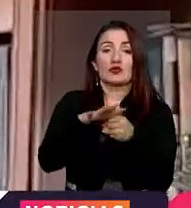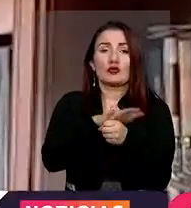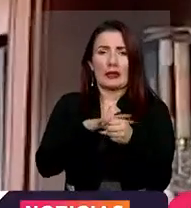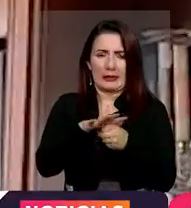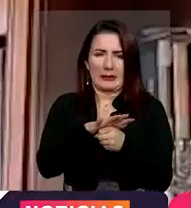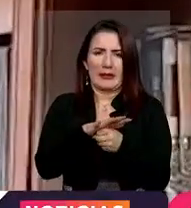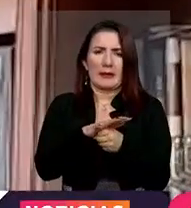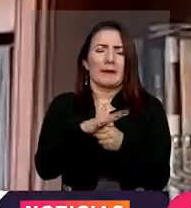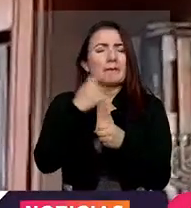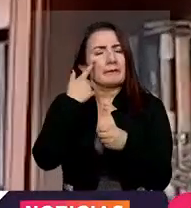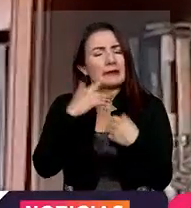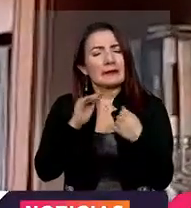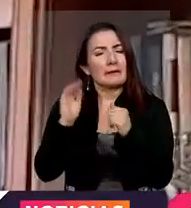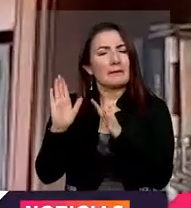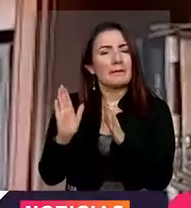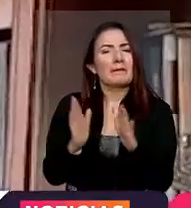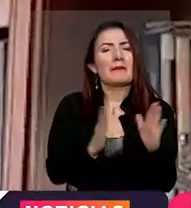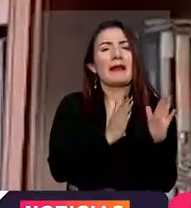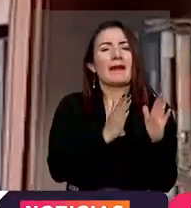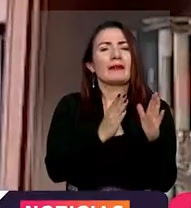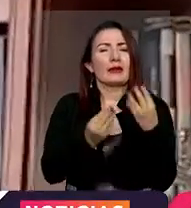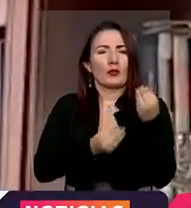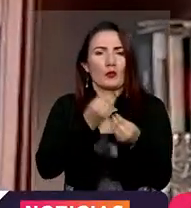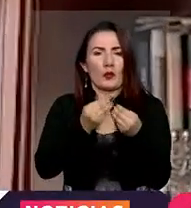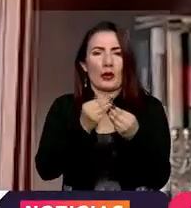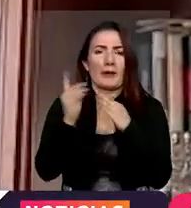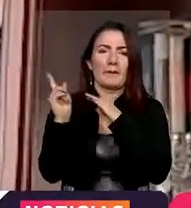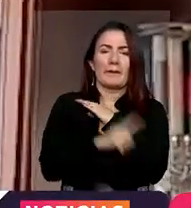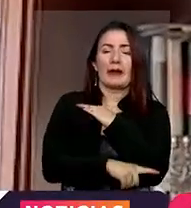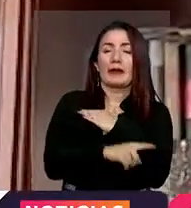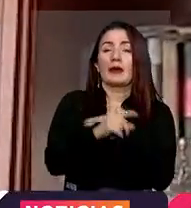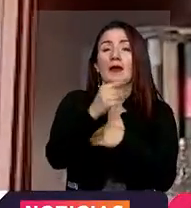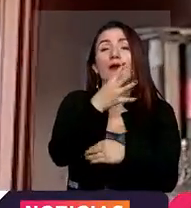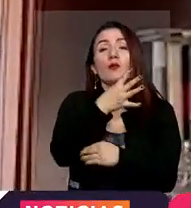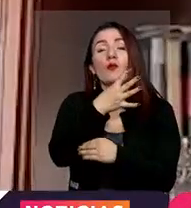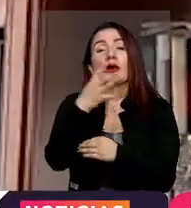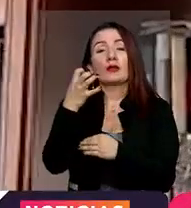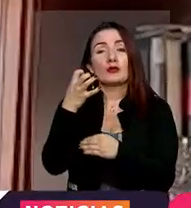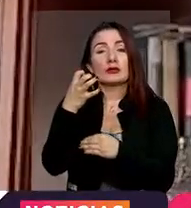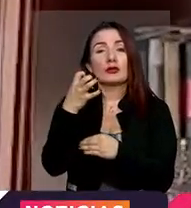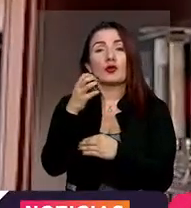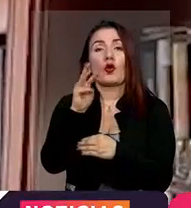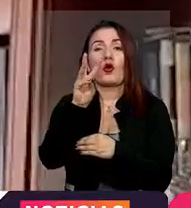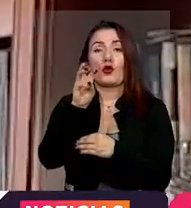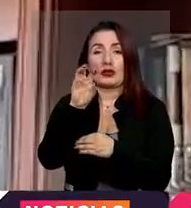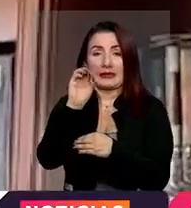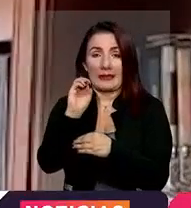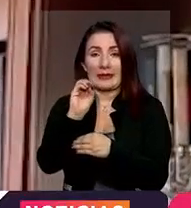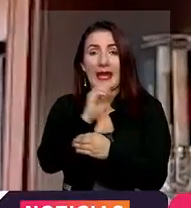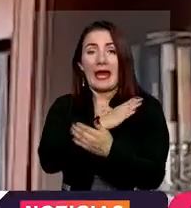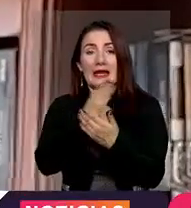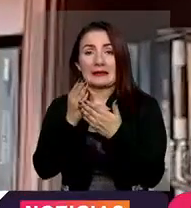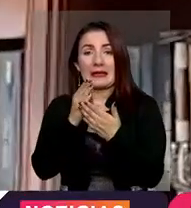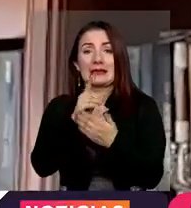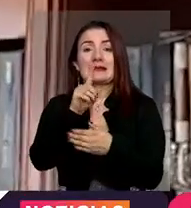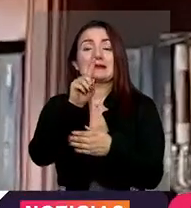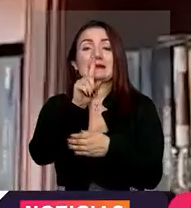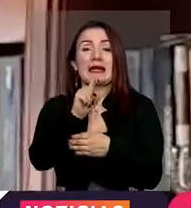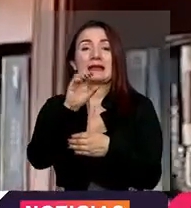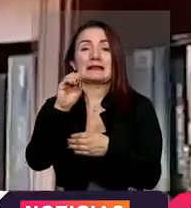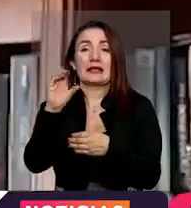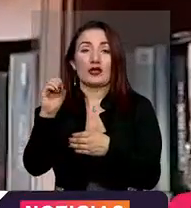hablando en el plano de una pena que va de los 480 a los 600 metros de